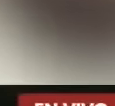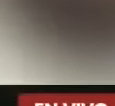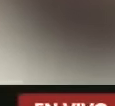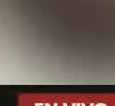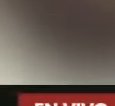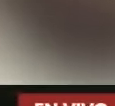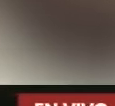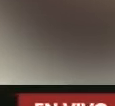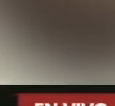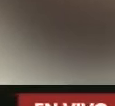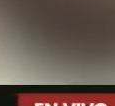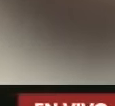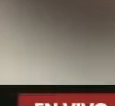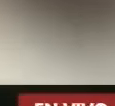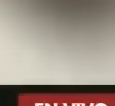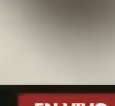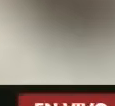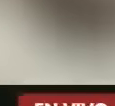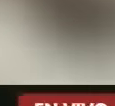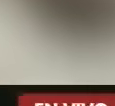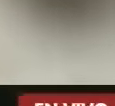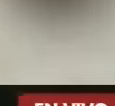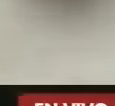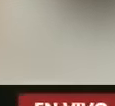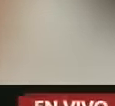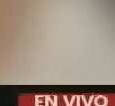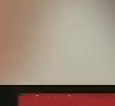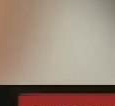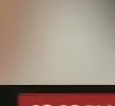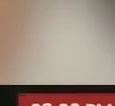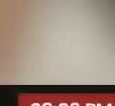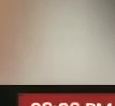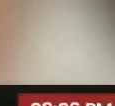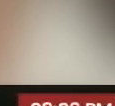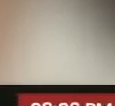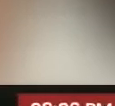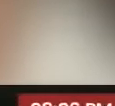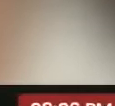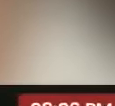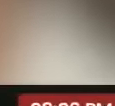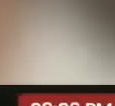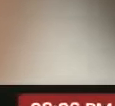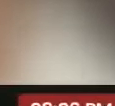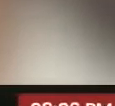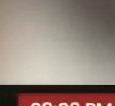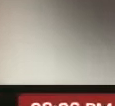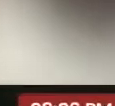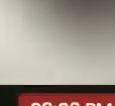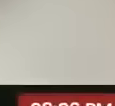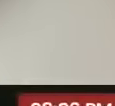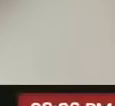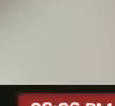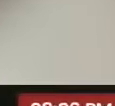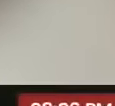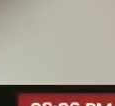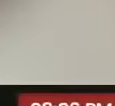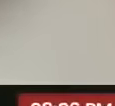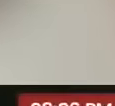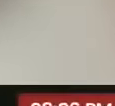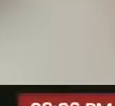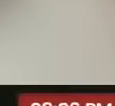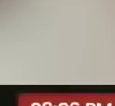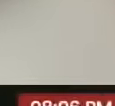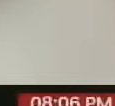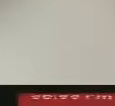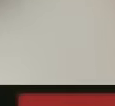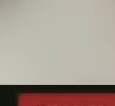y ese mujerero empezó a pegar gritos. Yo ahí, en el otro extremo, viéndolo a lo lejos, se dirigió hacia